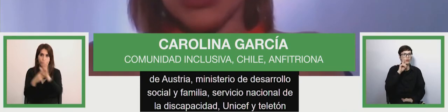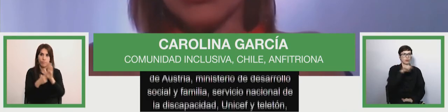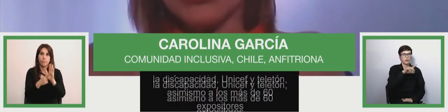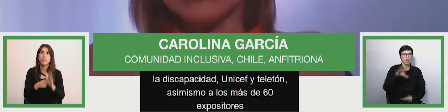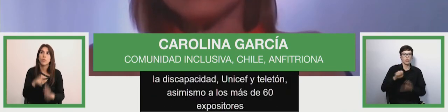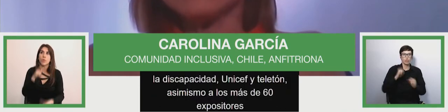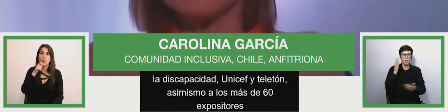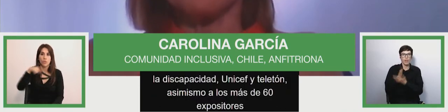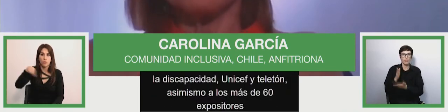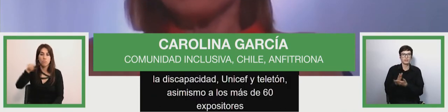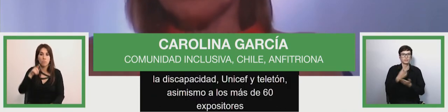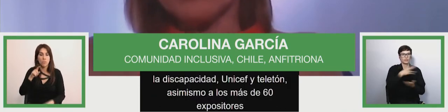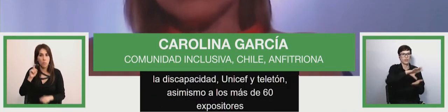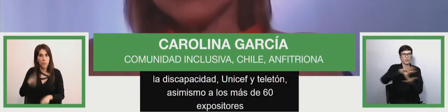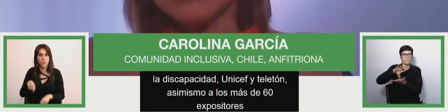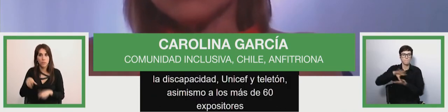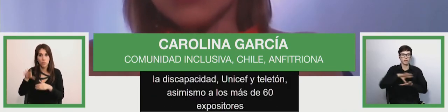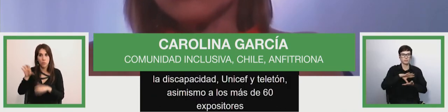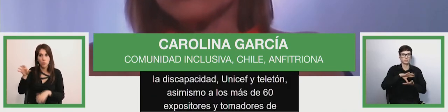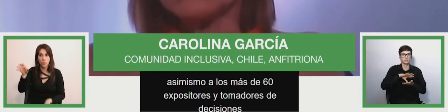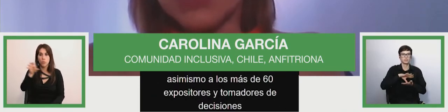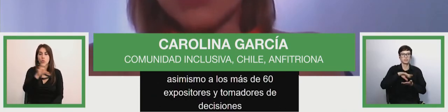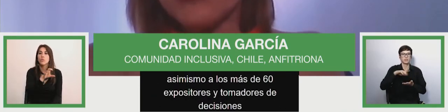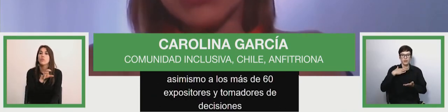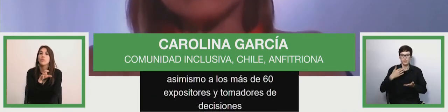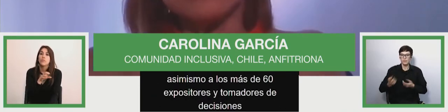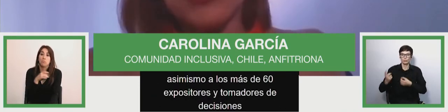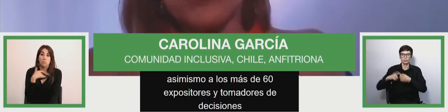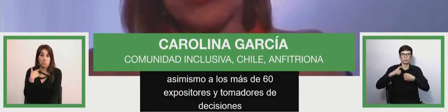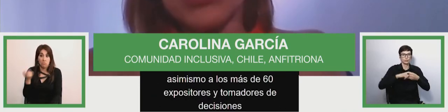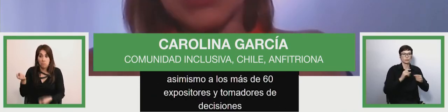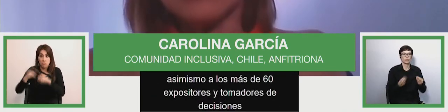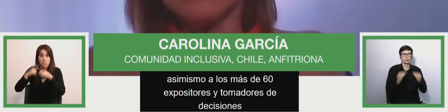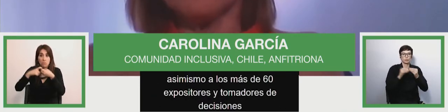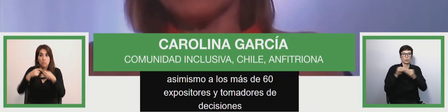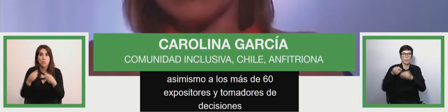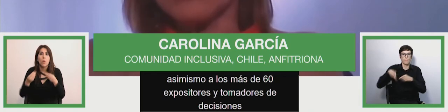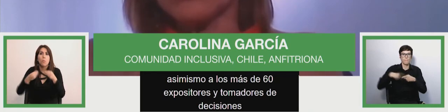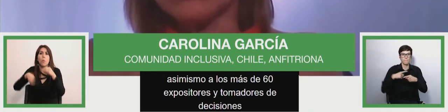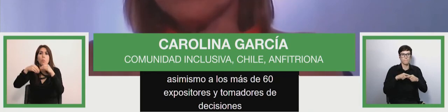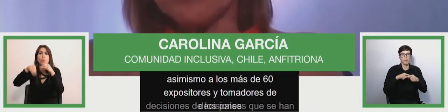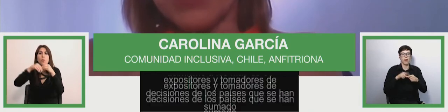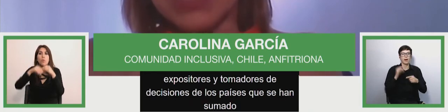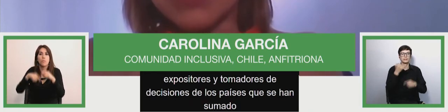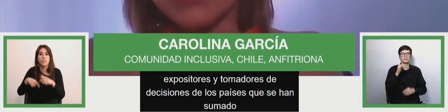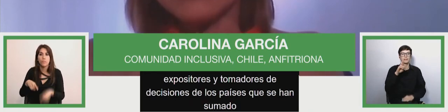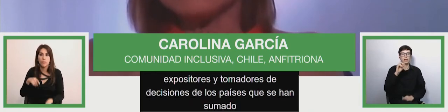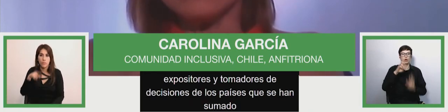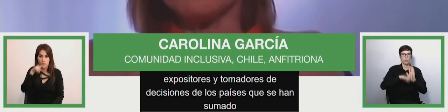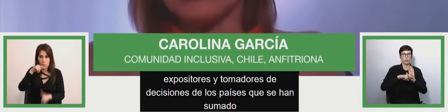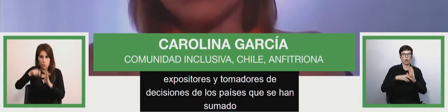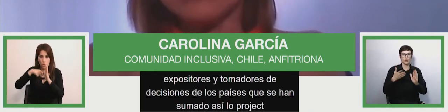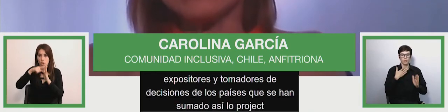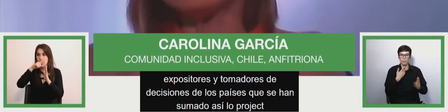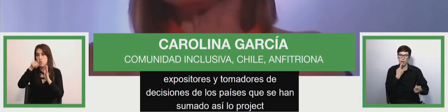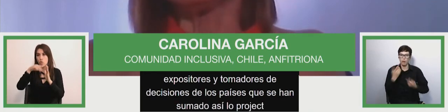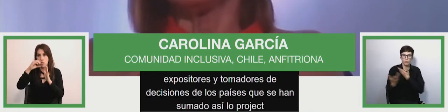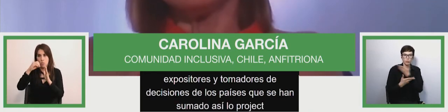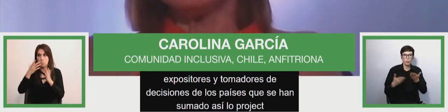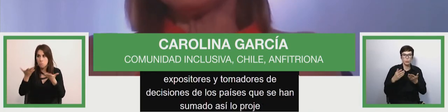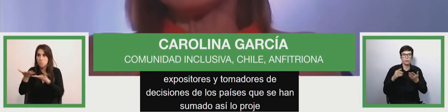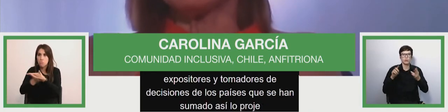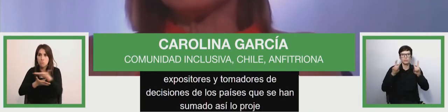decisiones de los países que se han sumado a Ciro Project para discutir prácticas y políticas